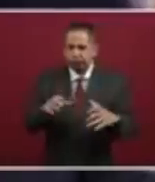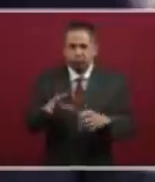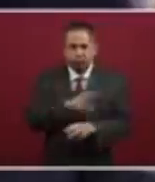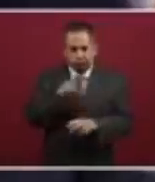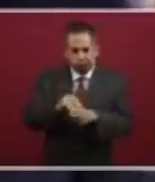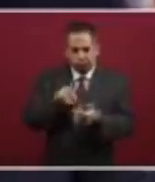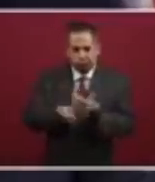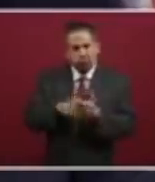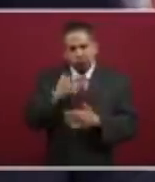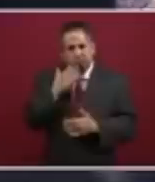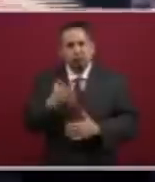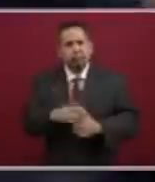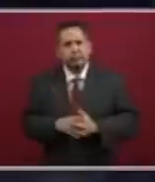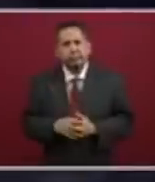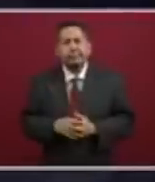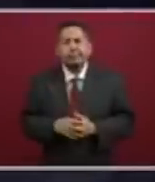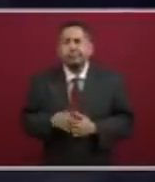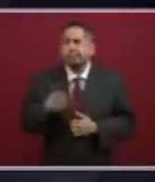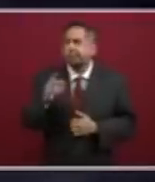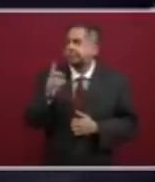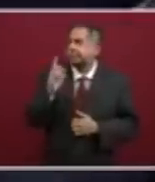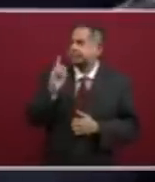conjunta. No solo